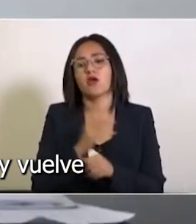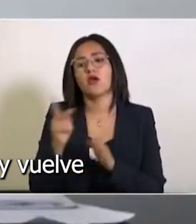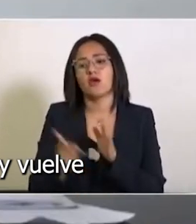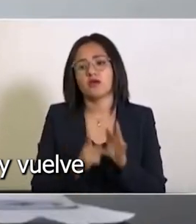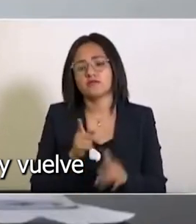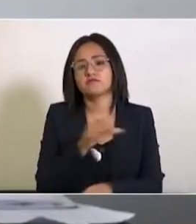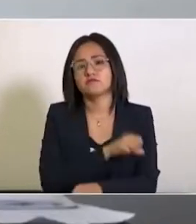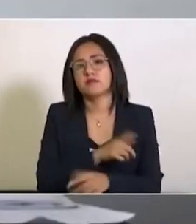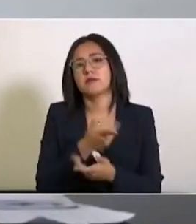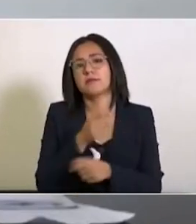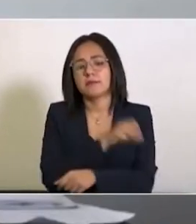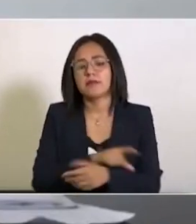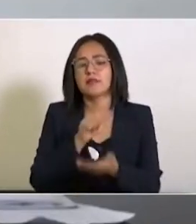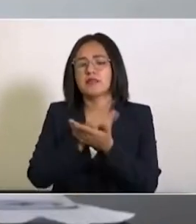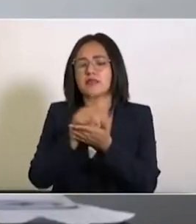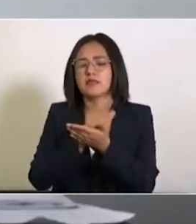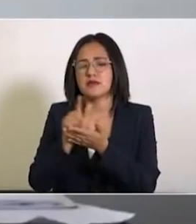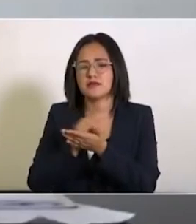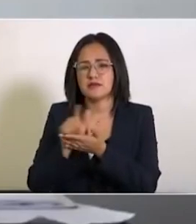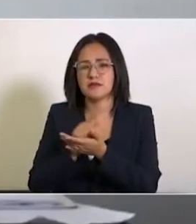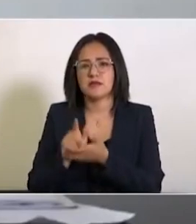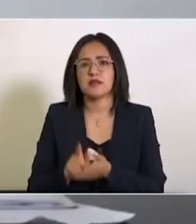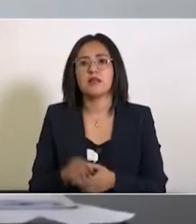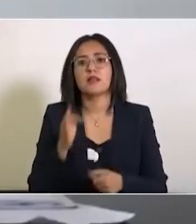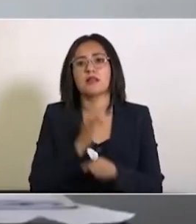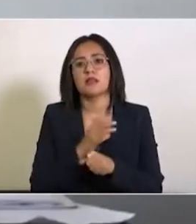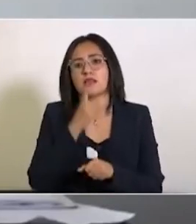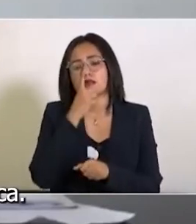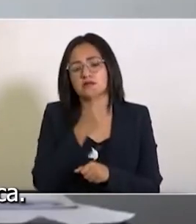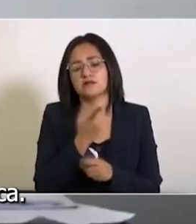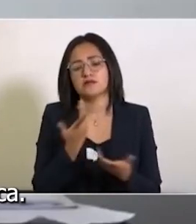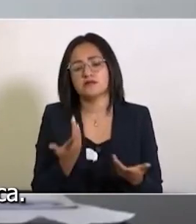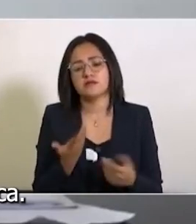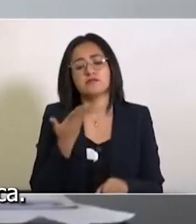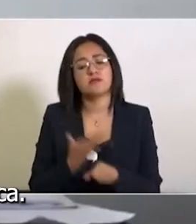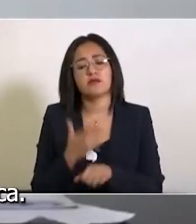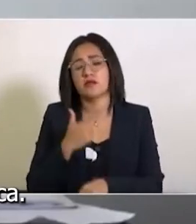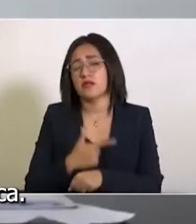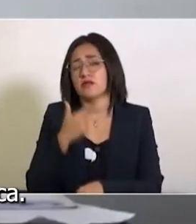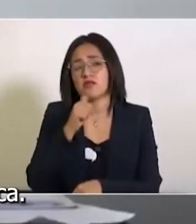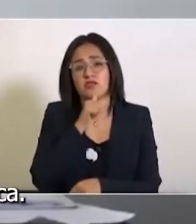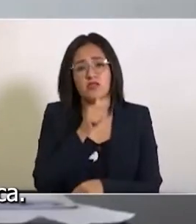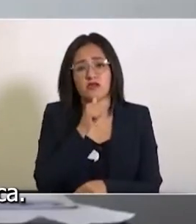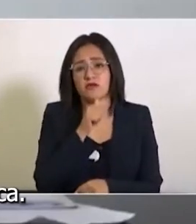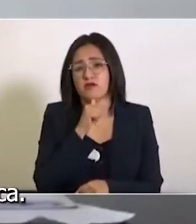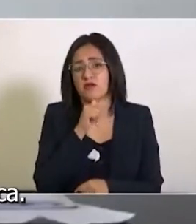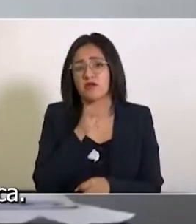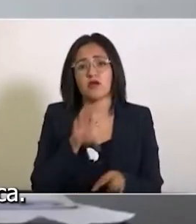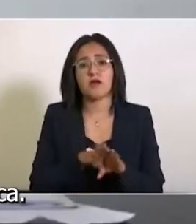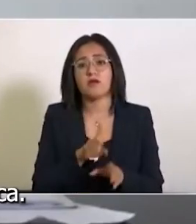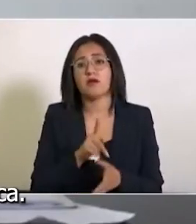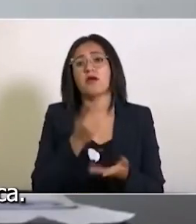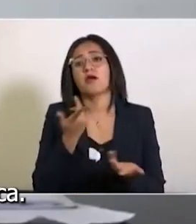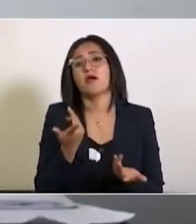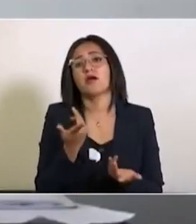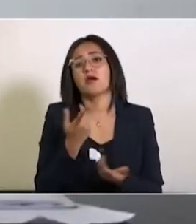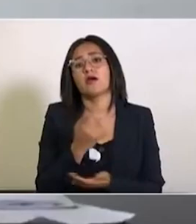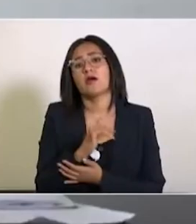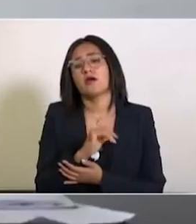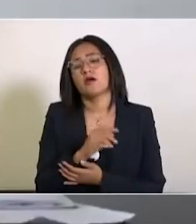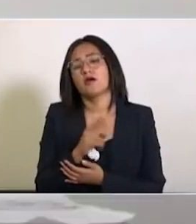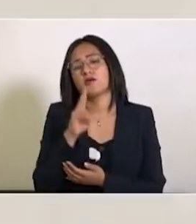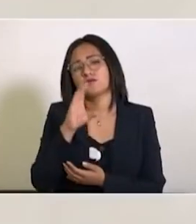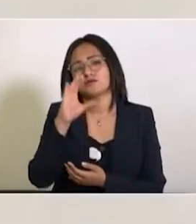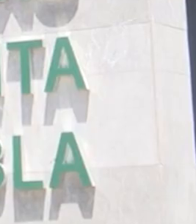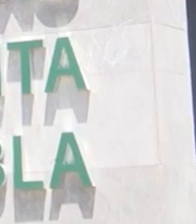pasar a quirófano. El estado la reporta muy grave y continúa en la terapia intensiva pediátrica. ¿Es